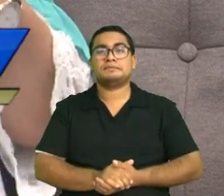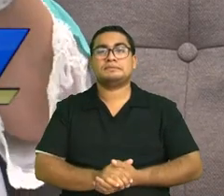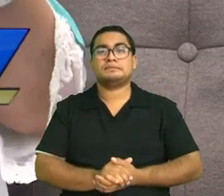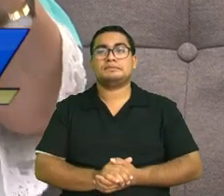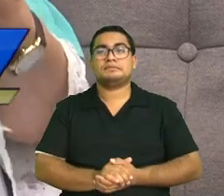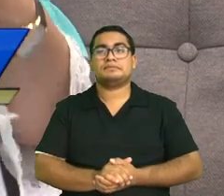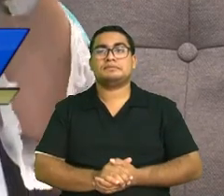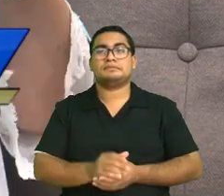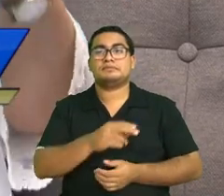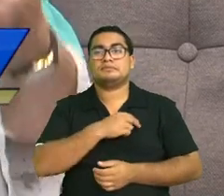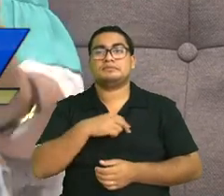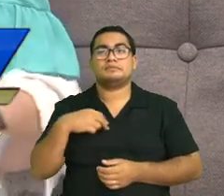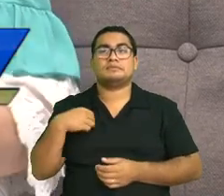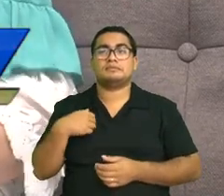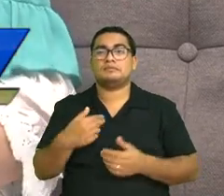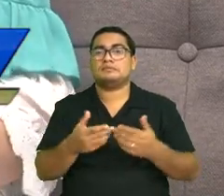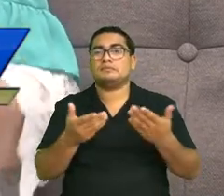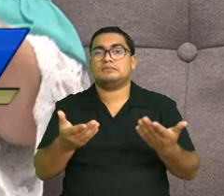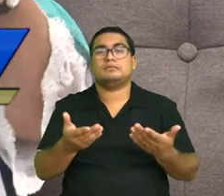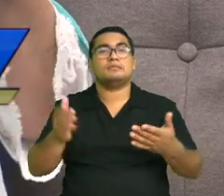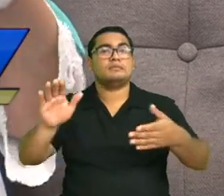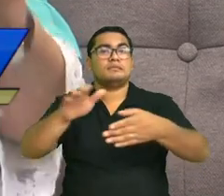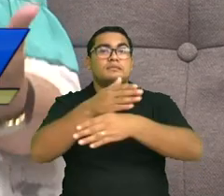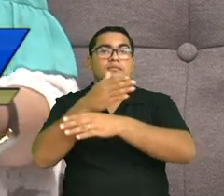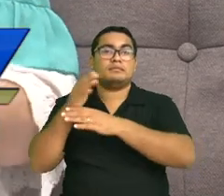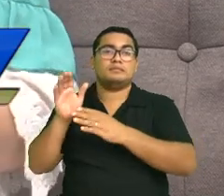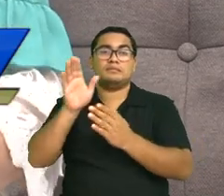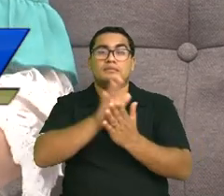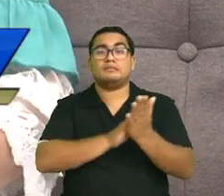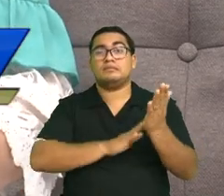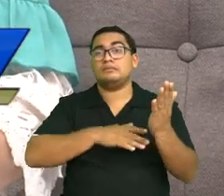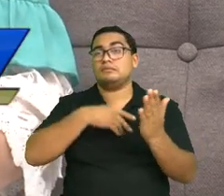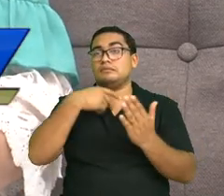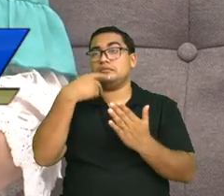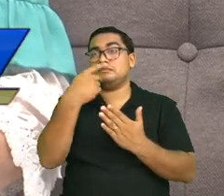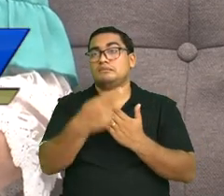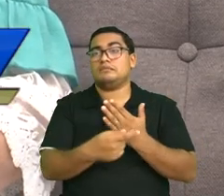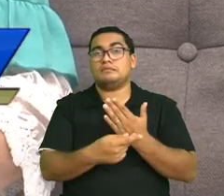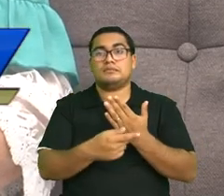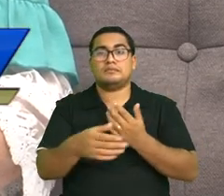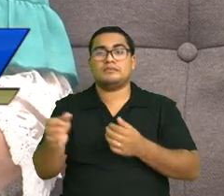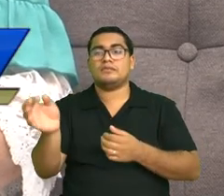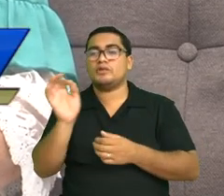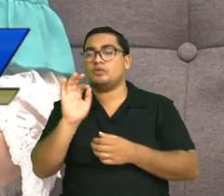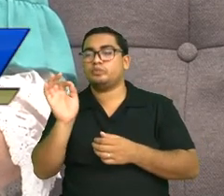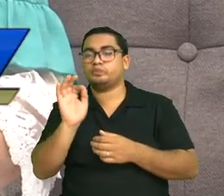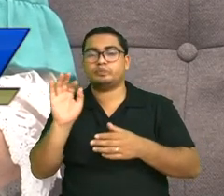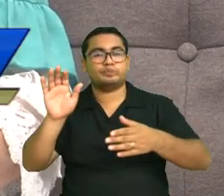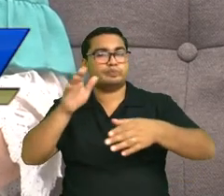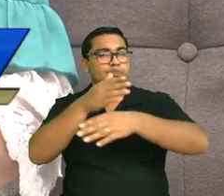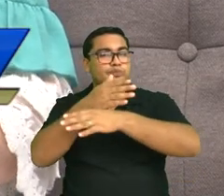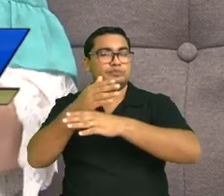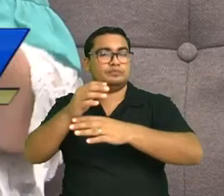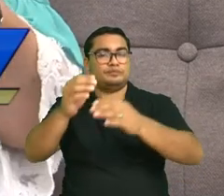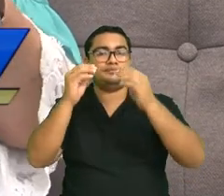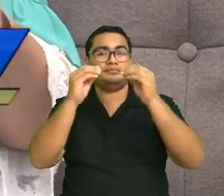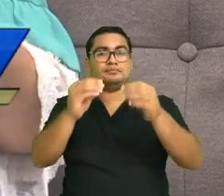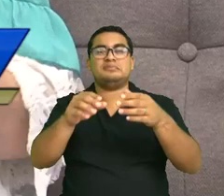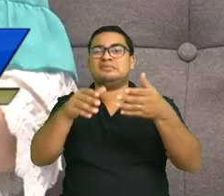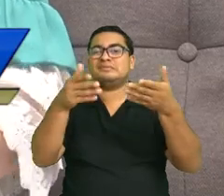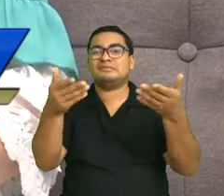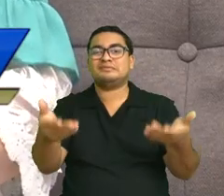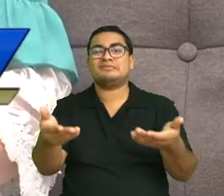viene desarrollando una serie de programas, de modalidades educativas para